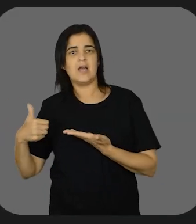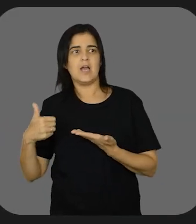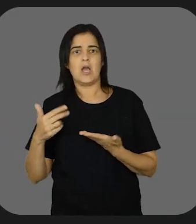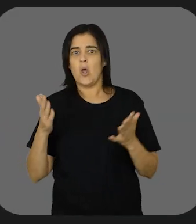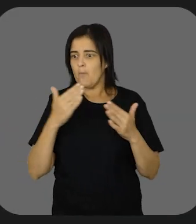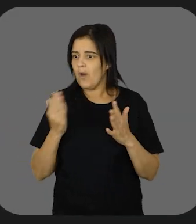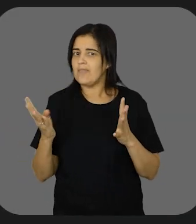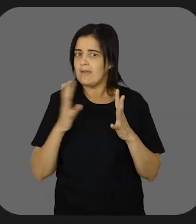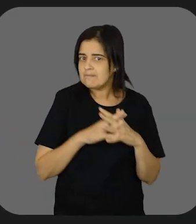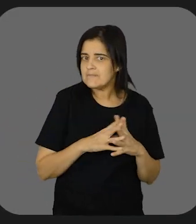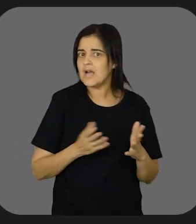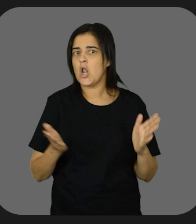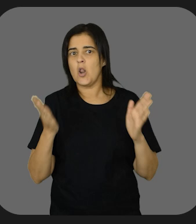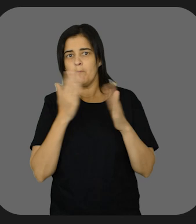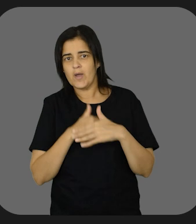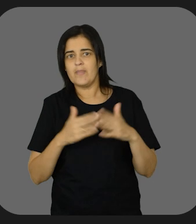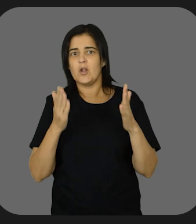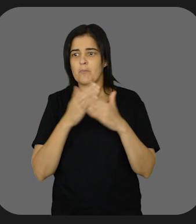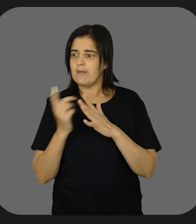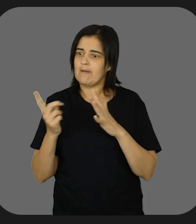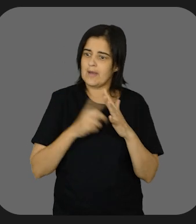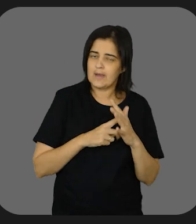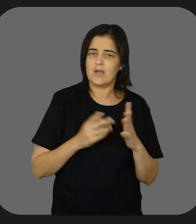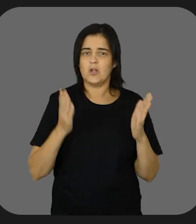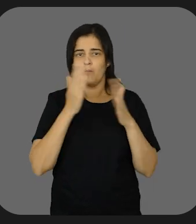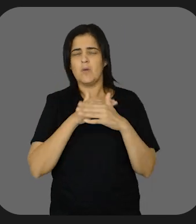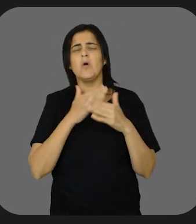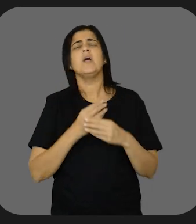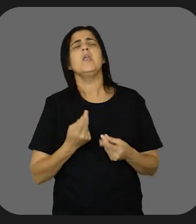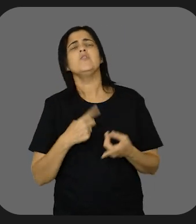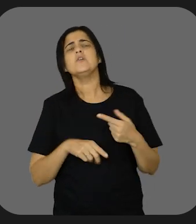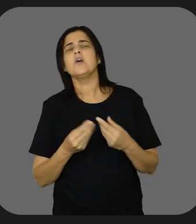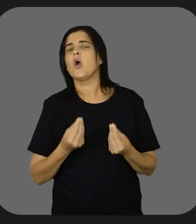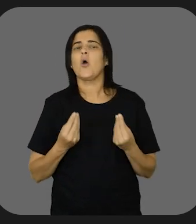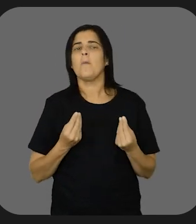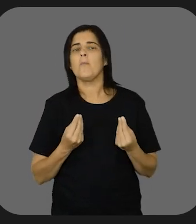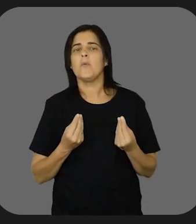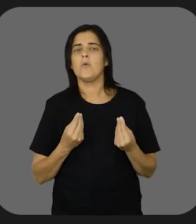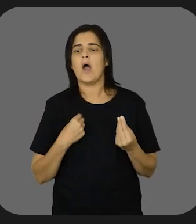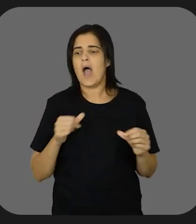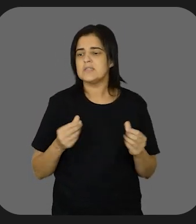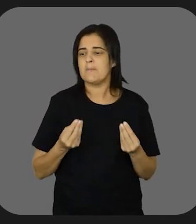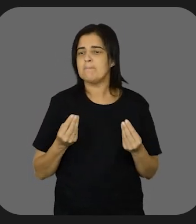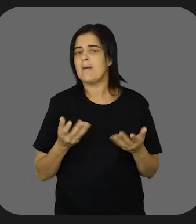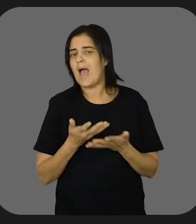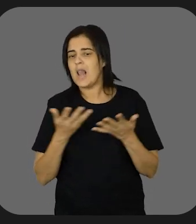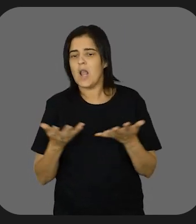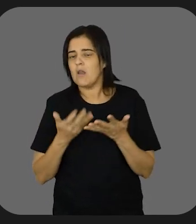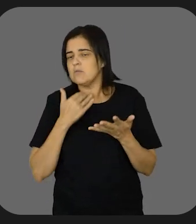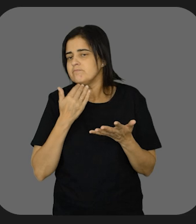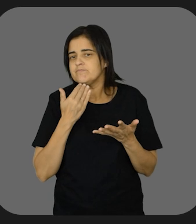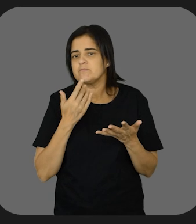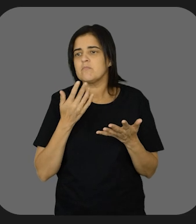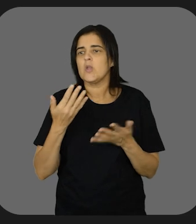puedes integrar de ninguna manera, ¿cómo podría ser para algo, no sé,